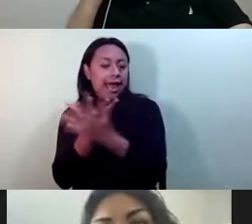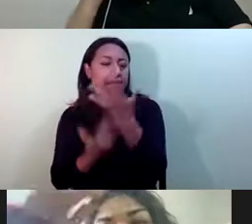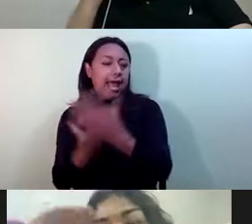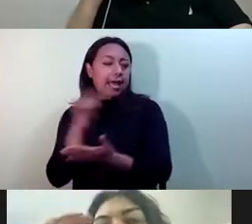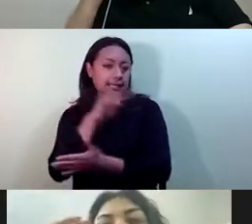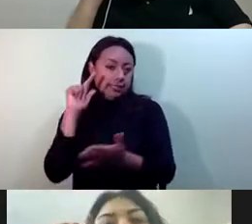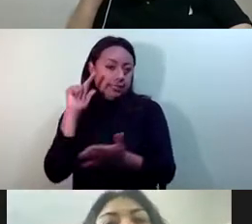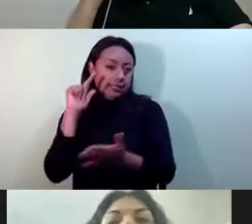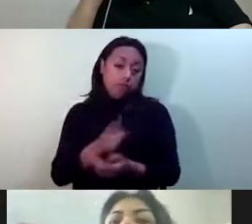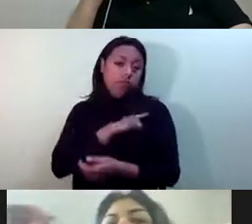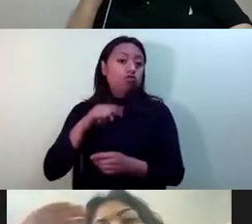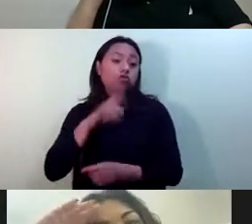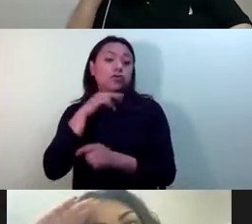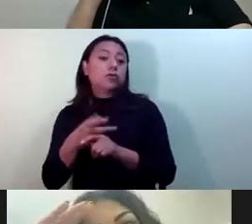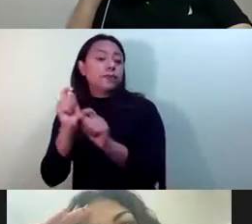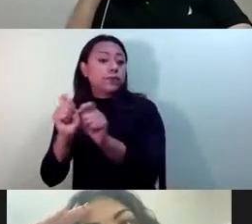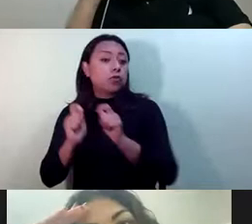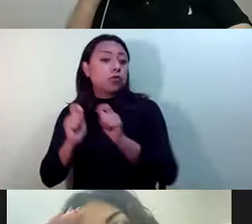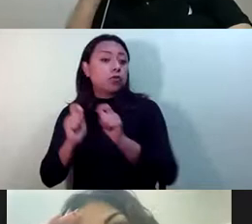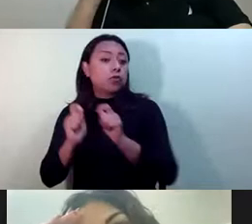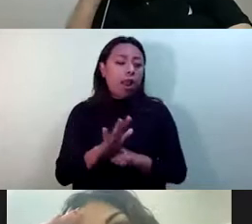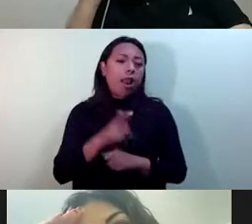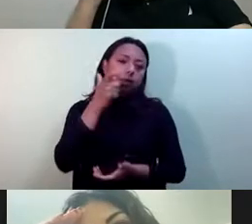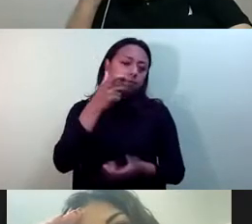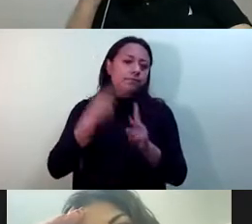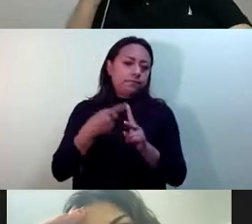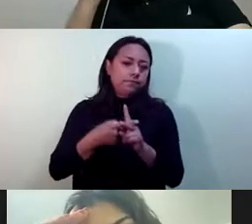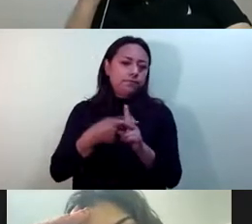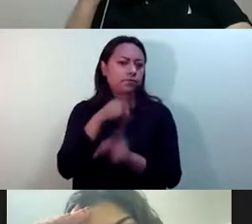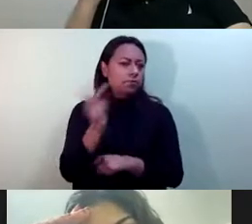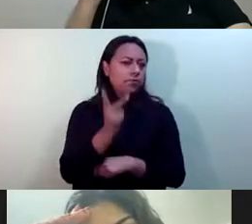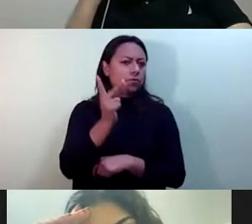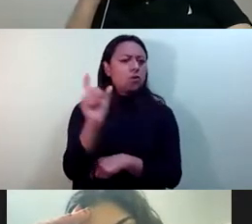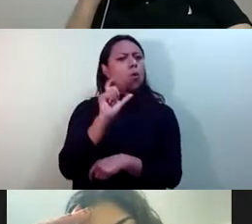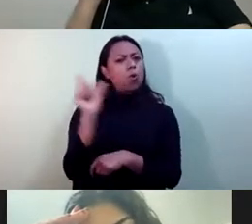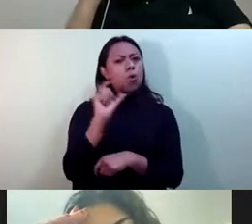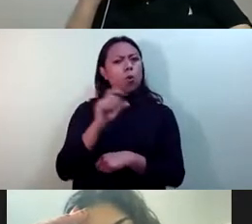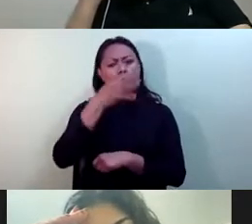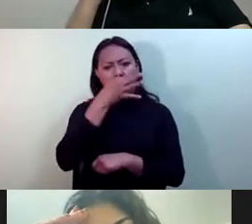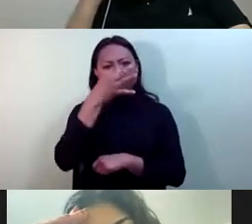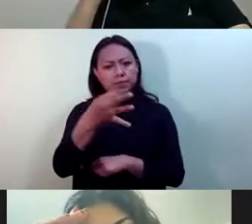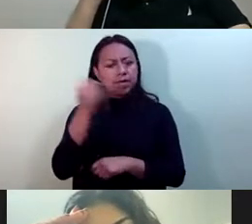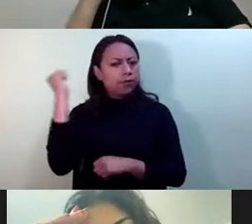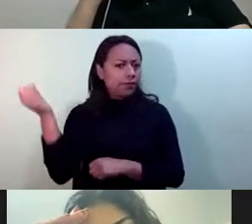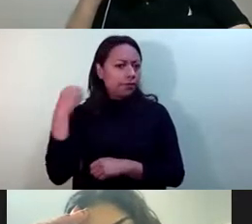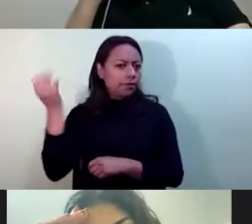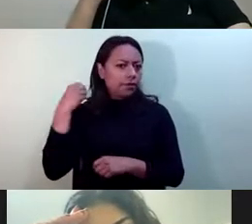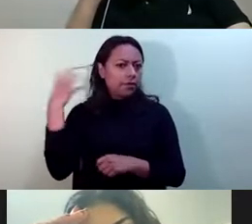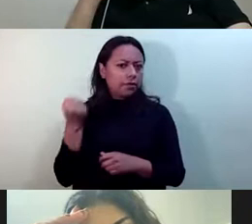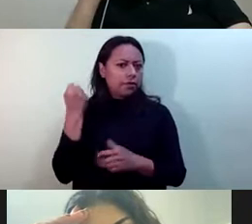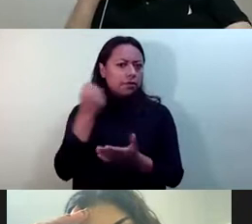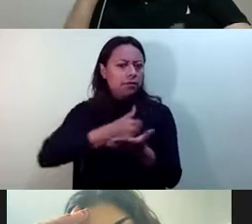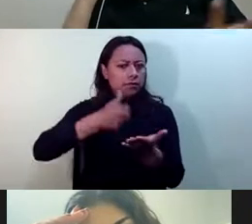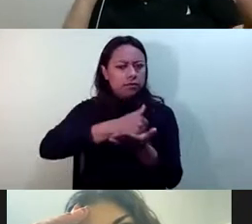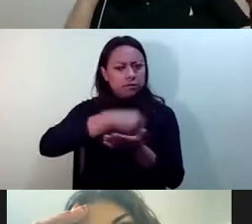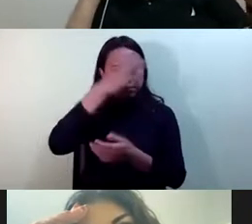presupuestario y obviamente estarlo definiendo. La pregunta es muy precisa. ¿Cuándo le notificaron al Congreso para que nosotros estuviéramos involucrados, como